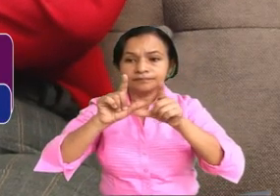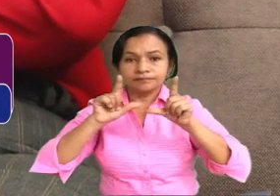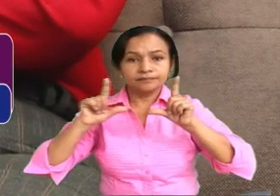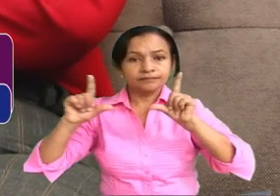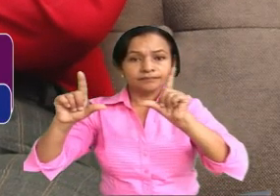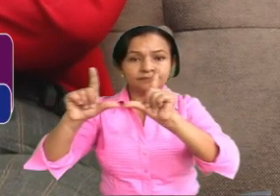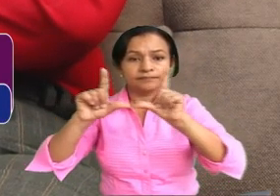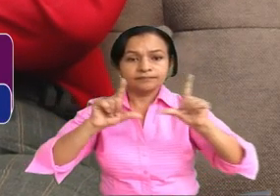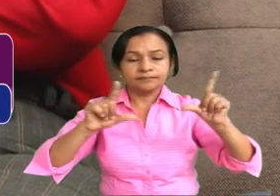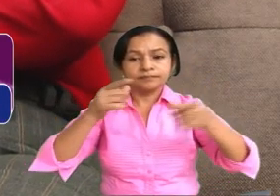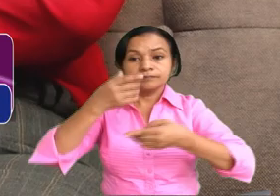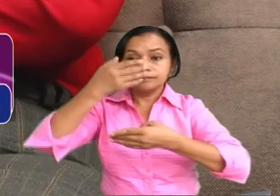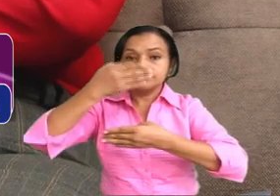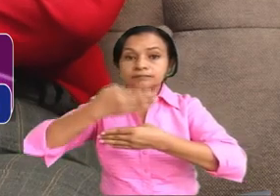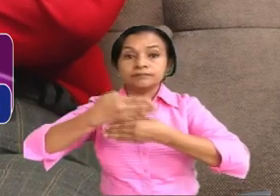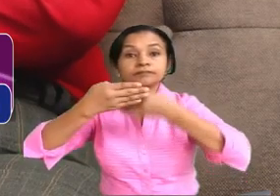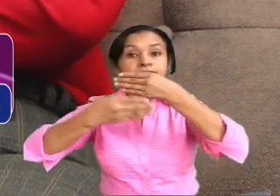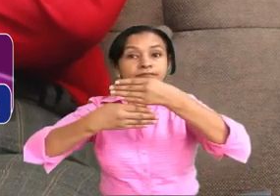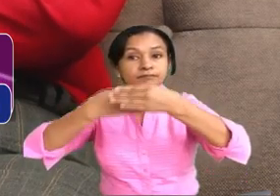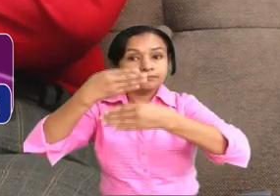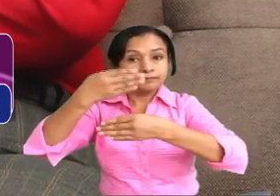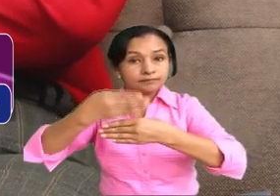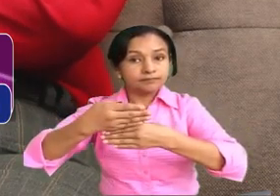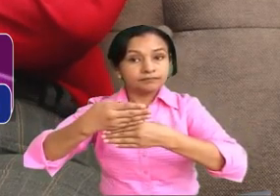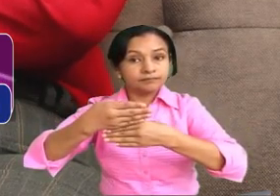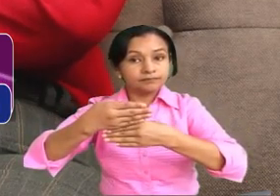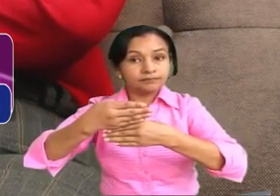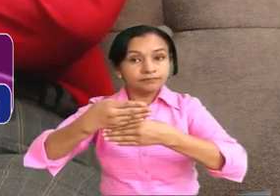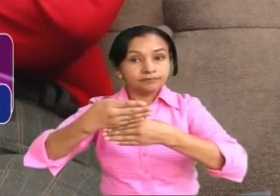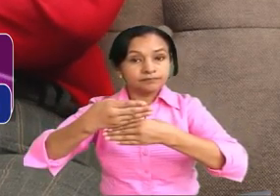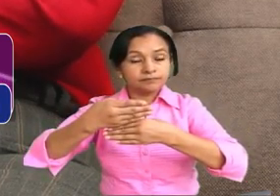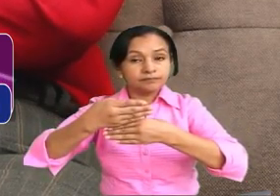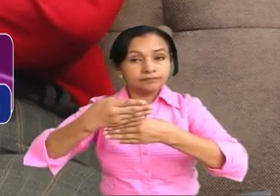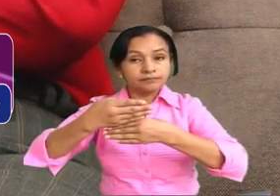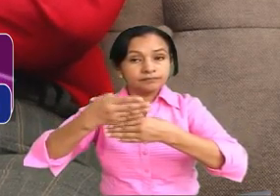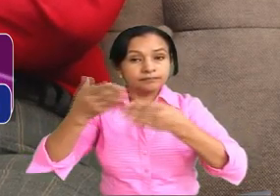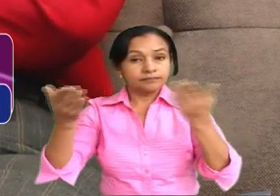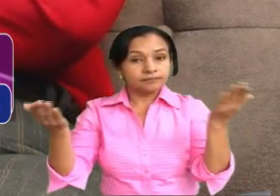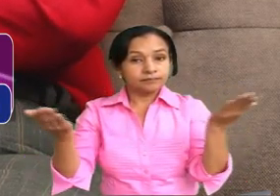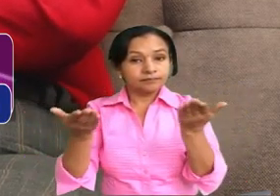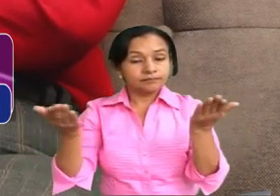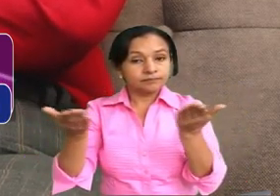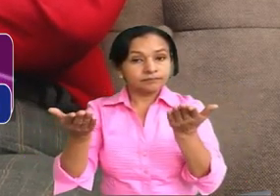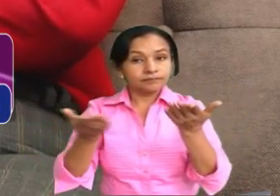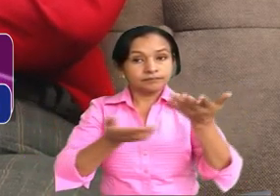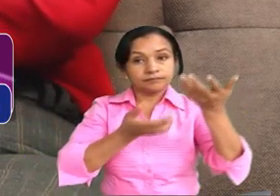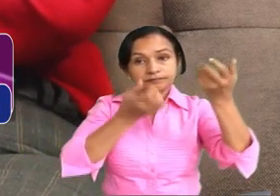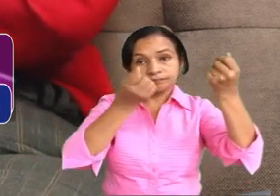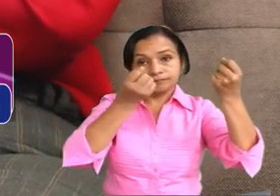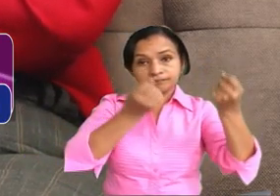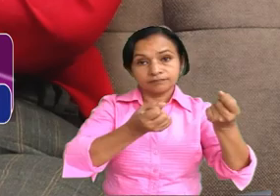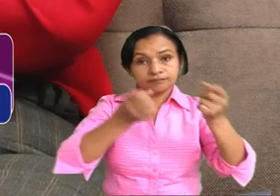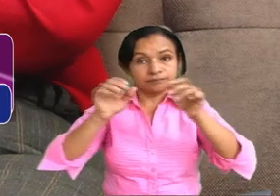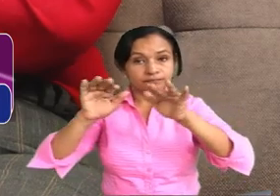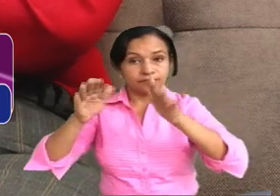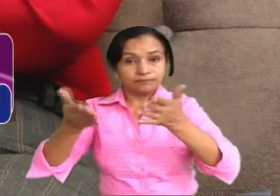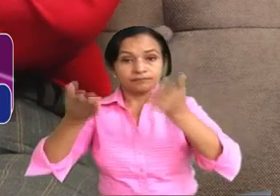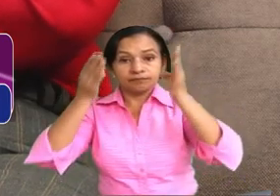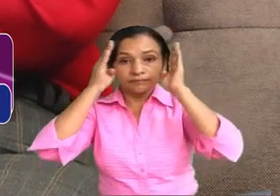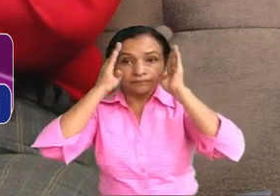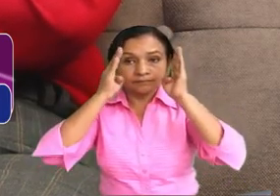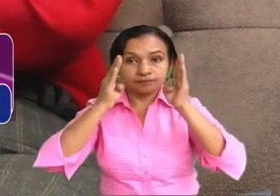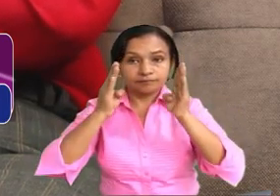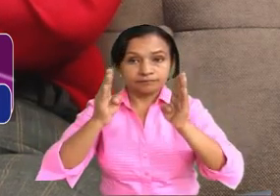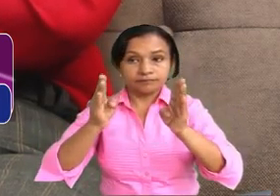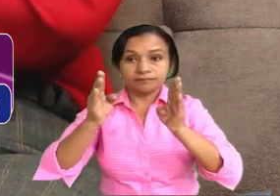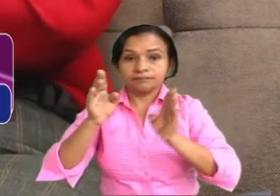con infraestructura que el mismo, los compañeros y compañeras que están cada día atendiendo